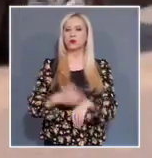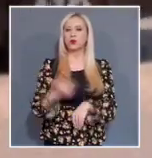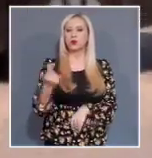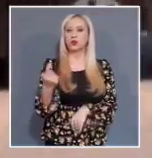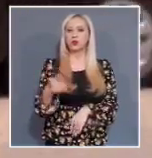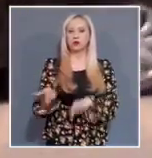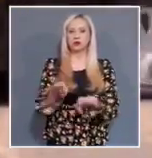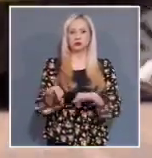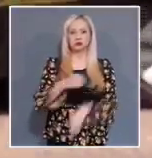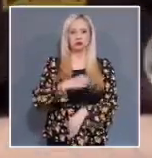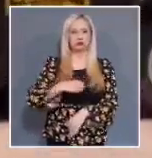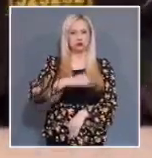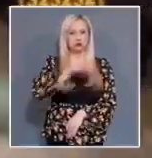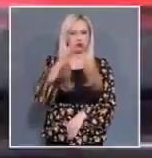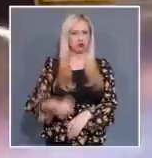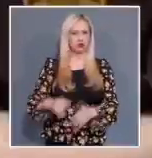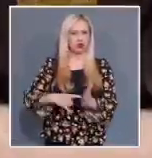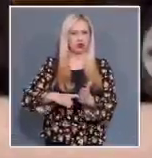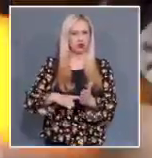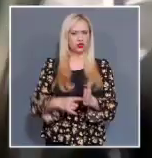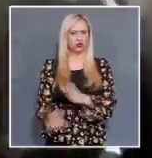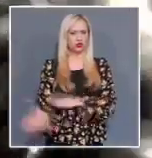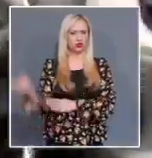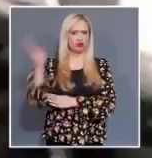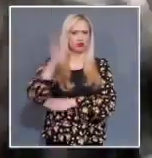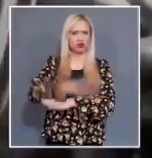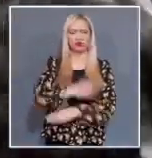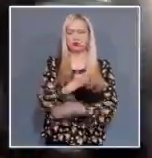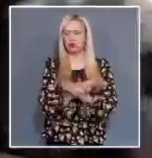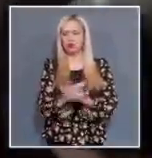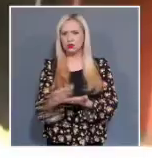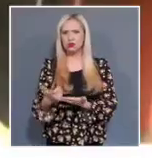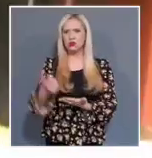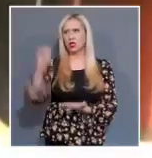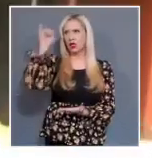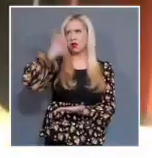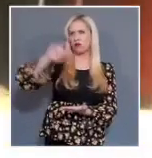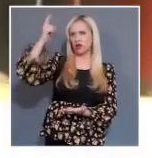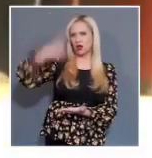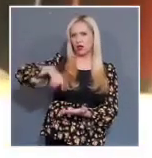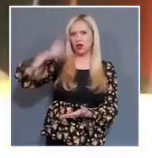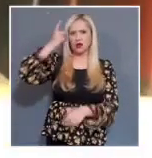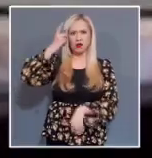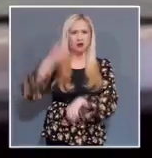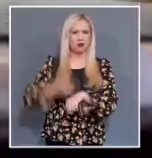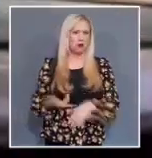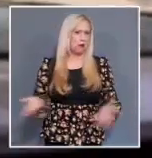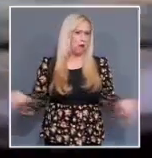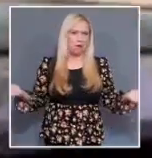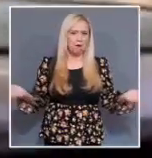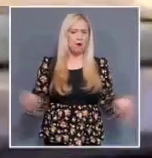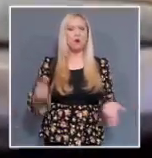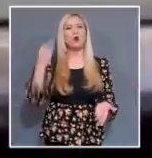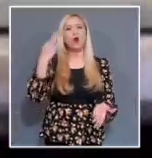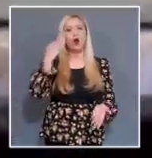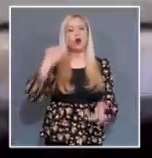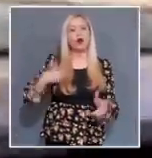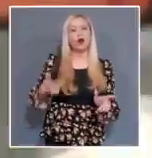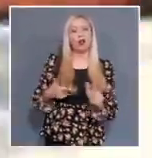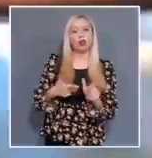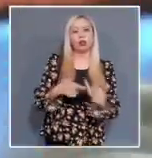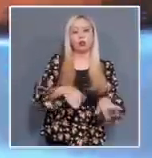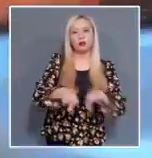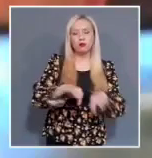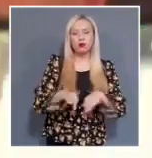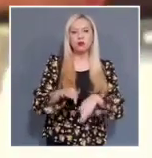y controladas, de remuneraciones, de un poder de mando y de dirección, de continuidad en el tiempo y de exclusividad en las labores, toda